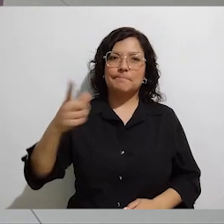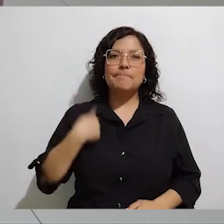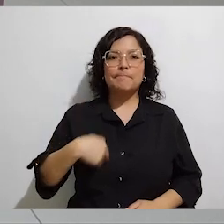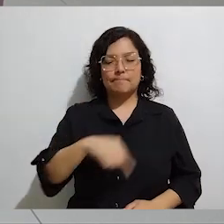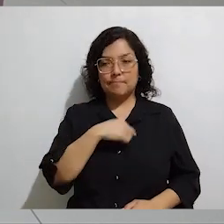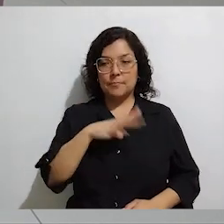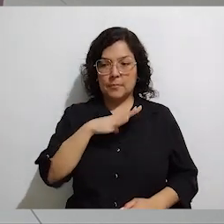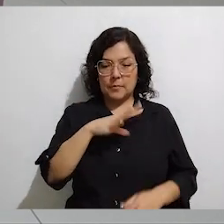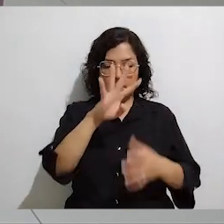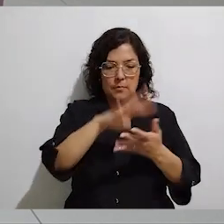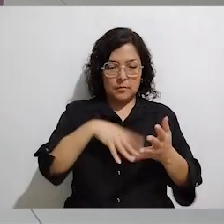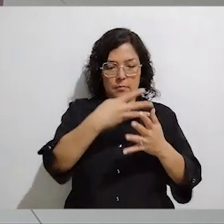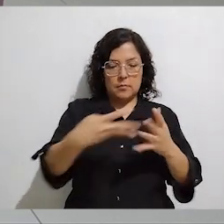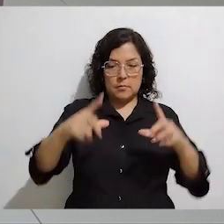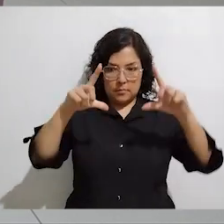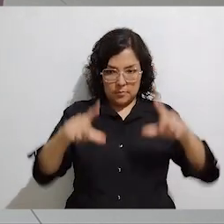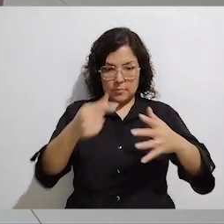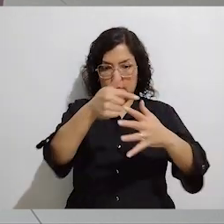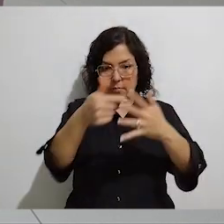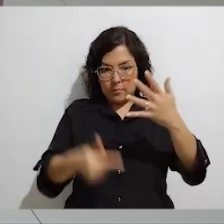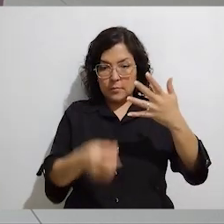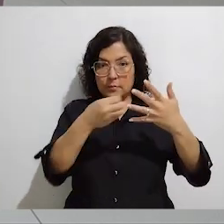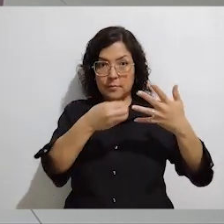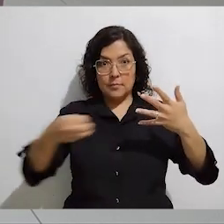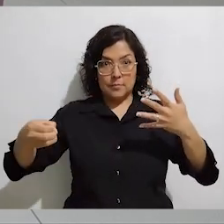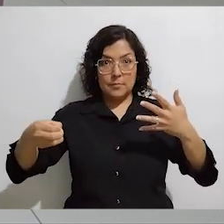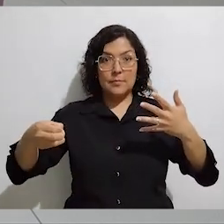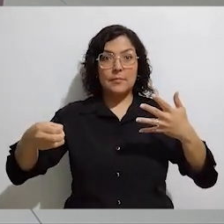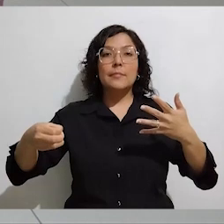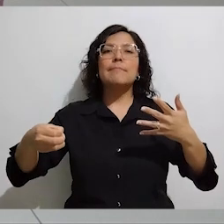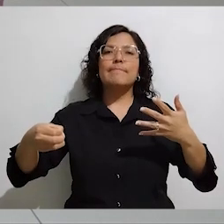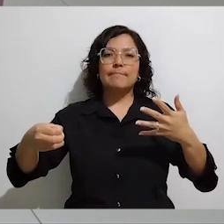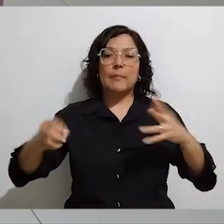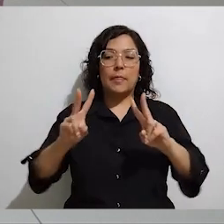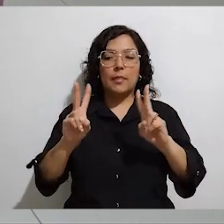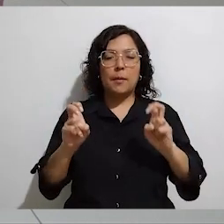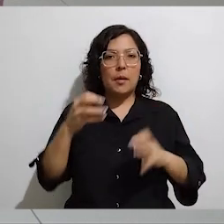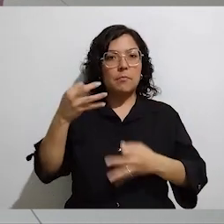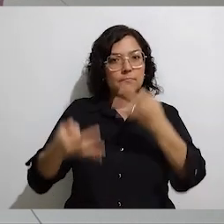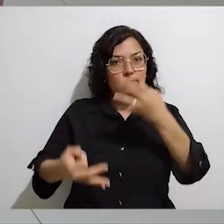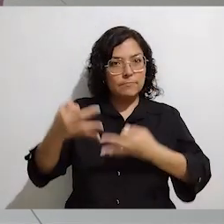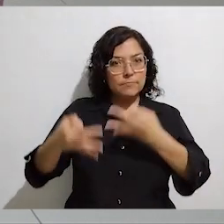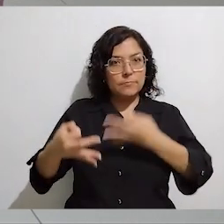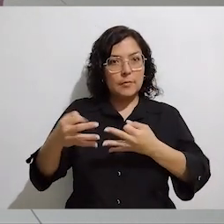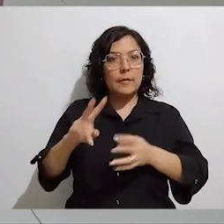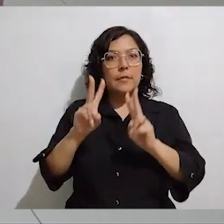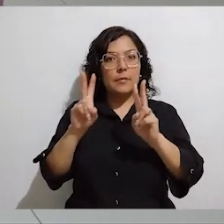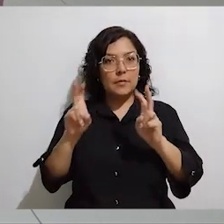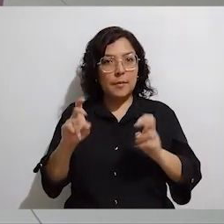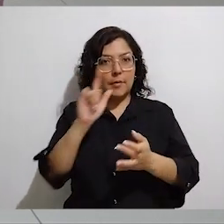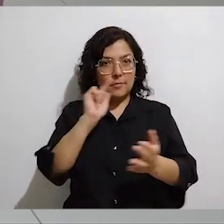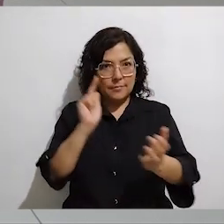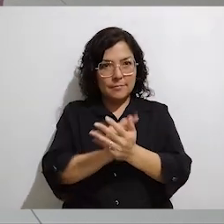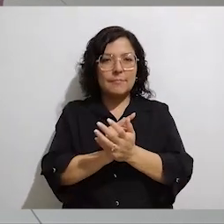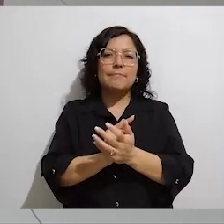comunitaria a tratar un tema que tiene que ver, por ejemplo, pensemos con temas jurídicos legales, pues los diversos colegios de